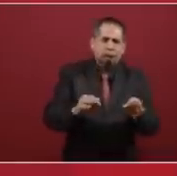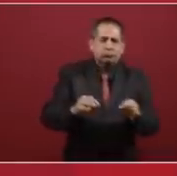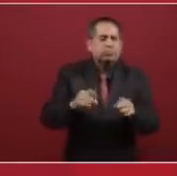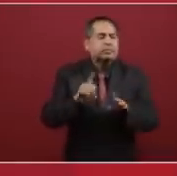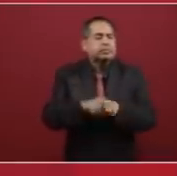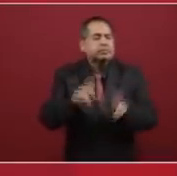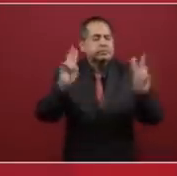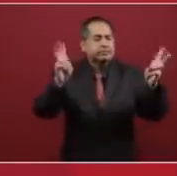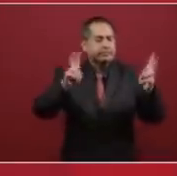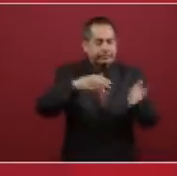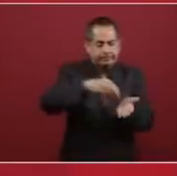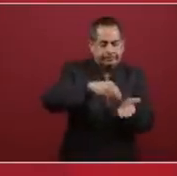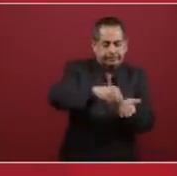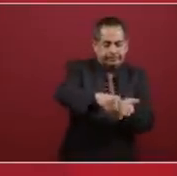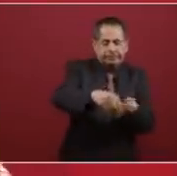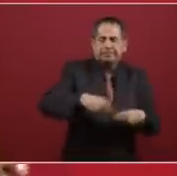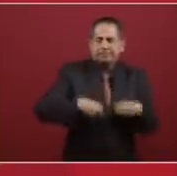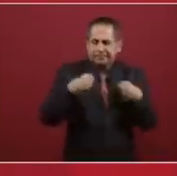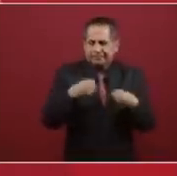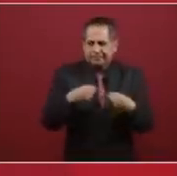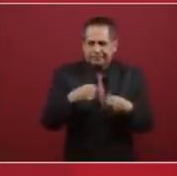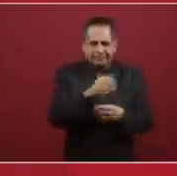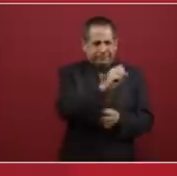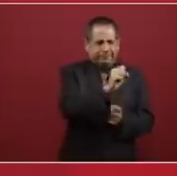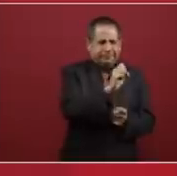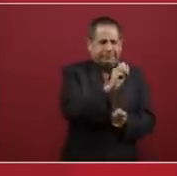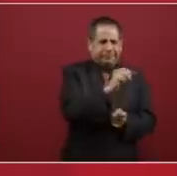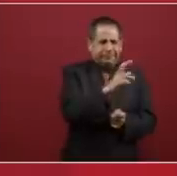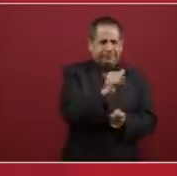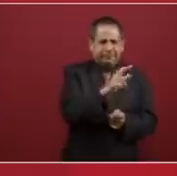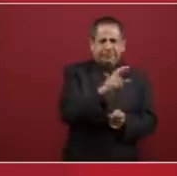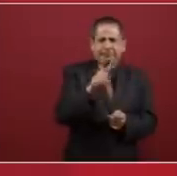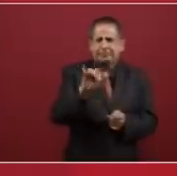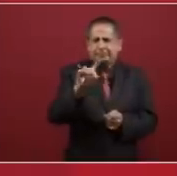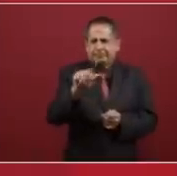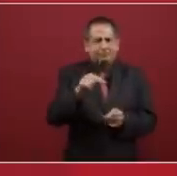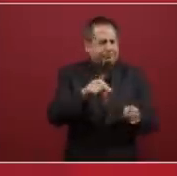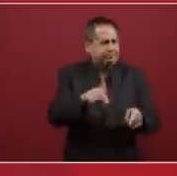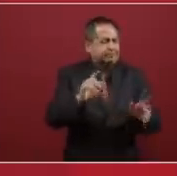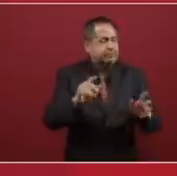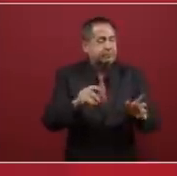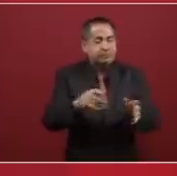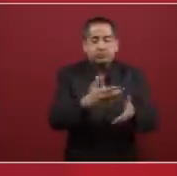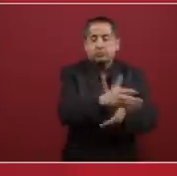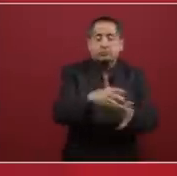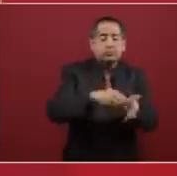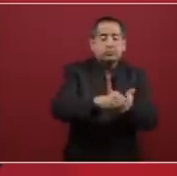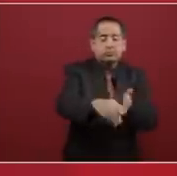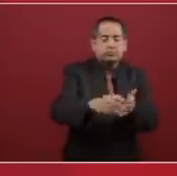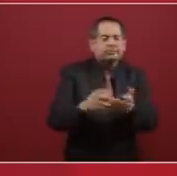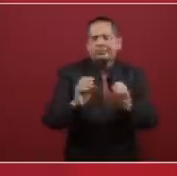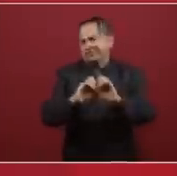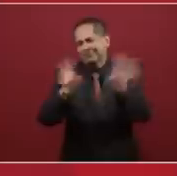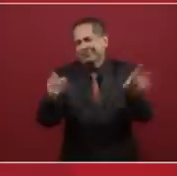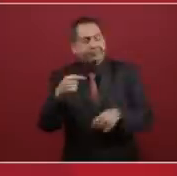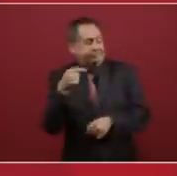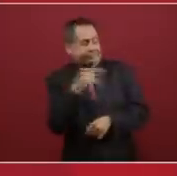Sembrando Vida. Claro que nuestros adversarios pues tienen que